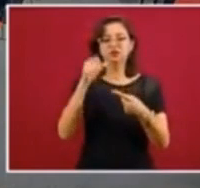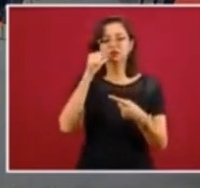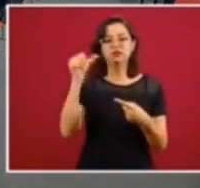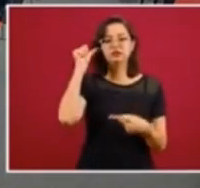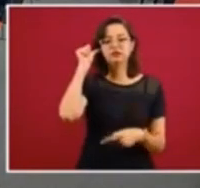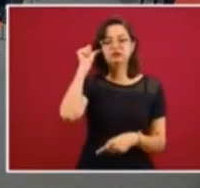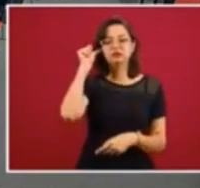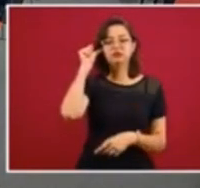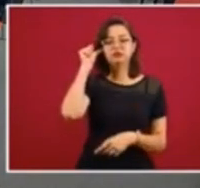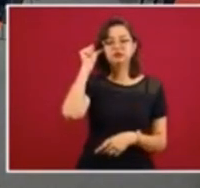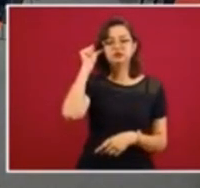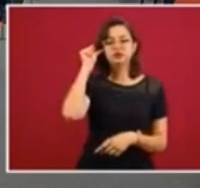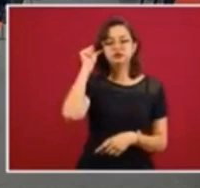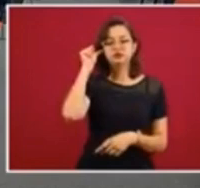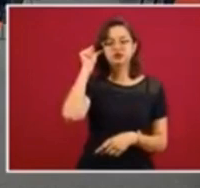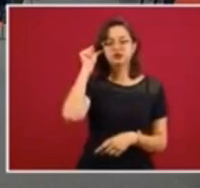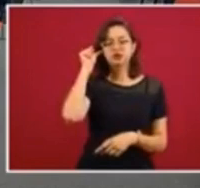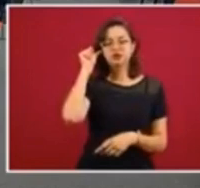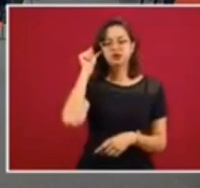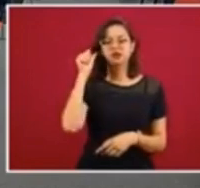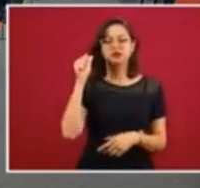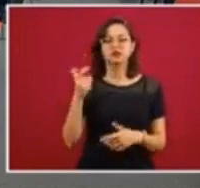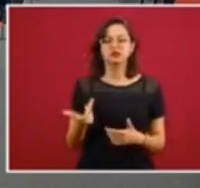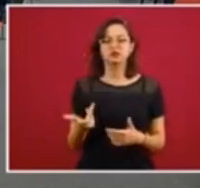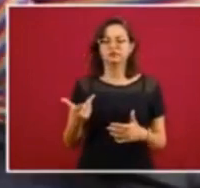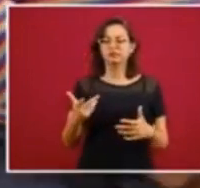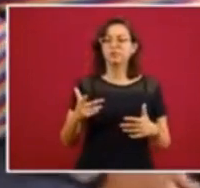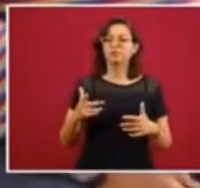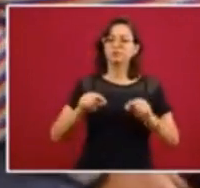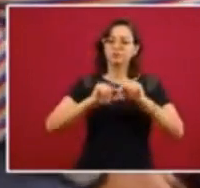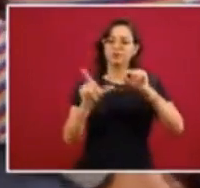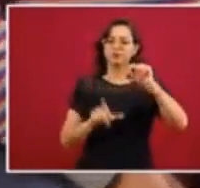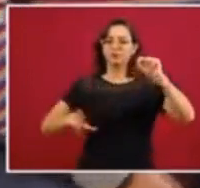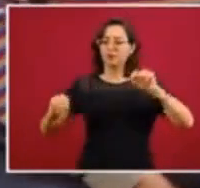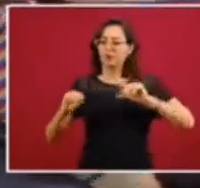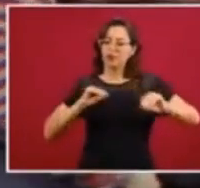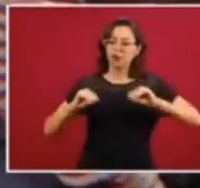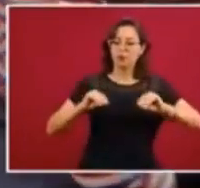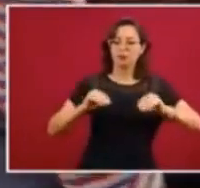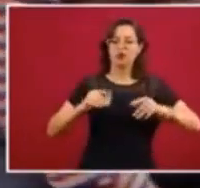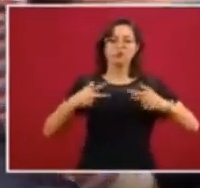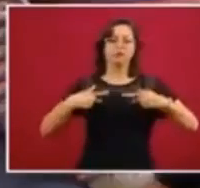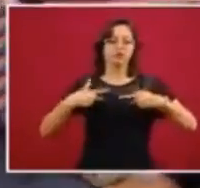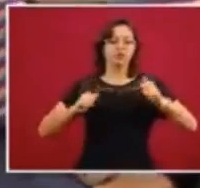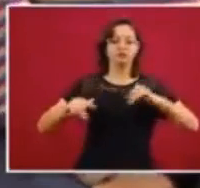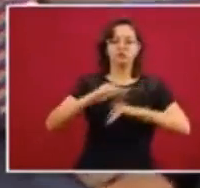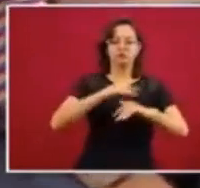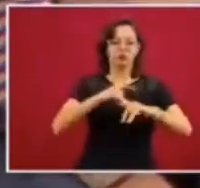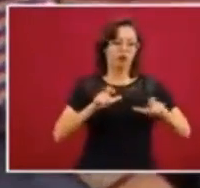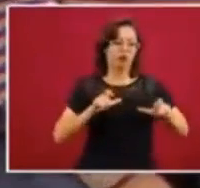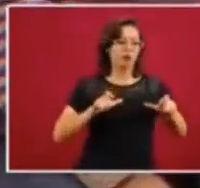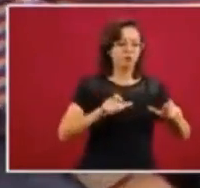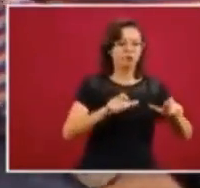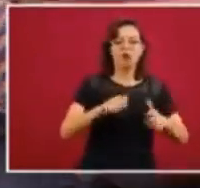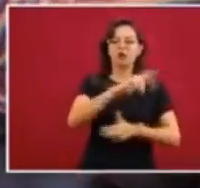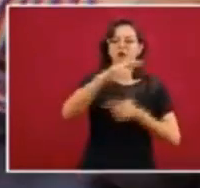ustedes hablaron de la segmentación de la movilidad para evitar la transmisión y contagios. El